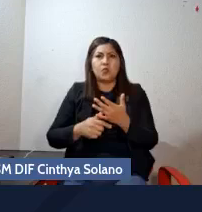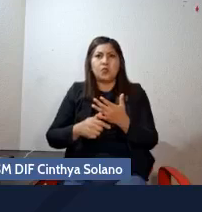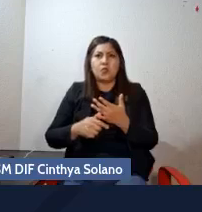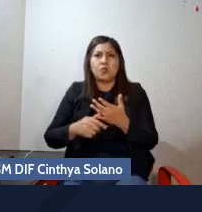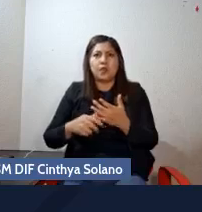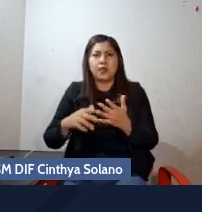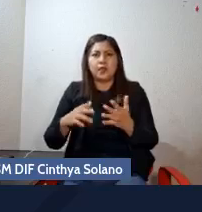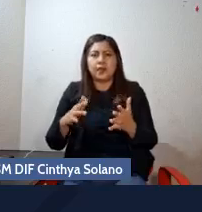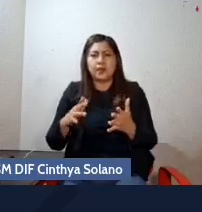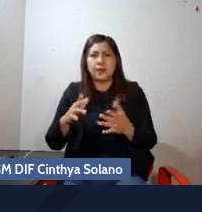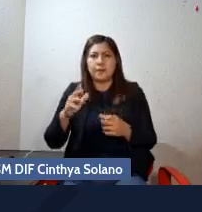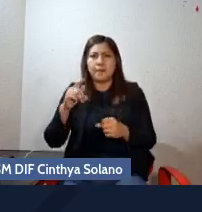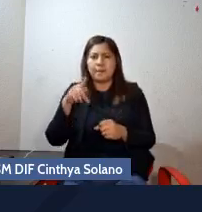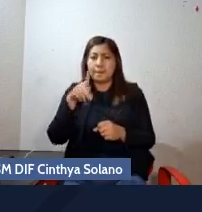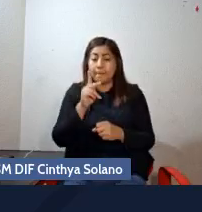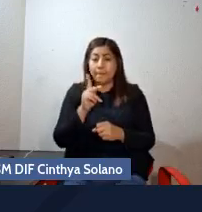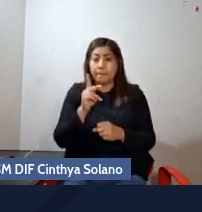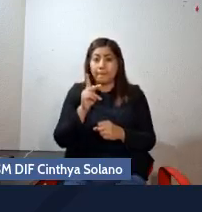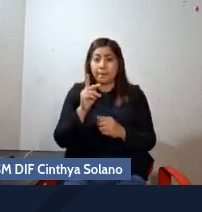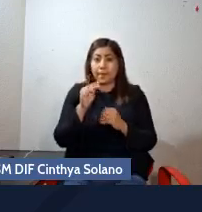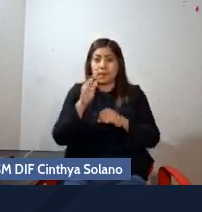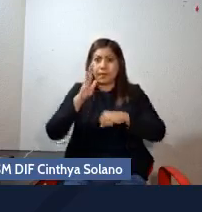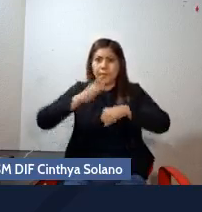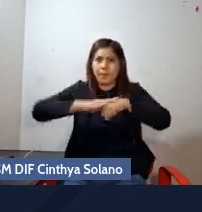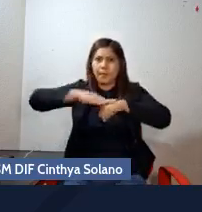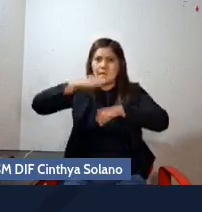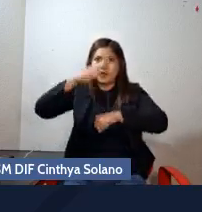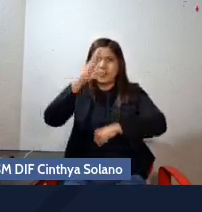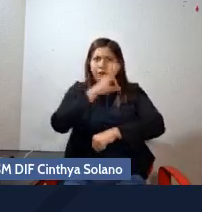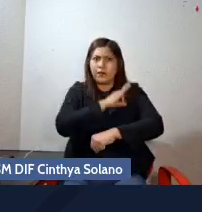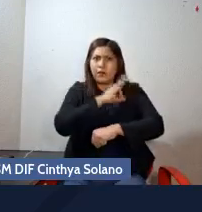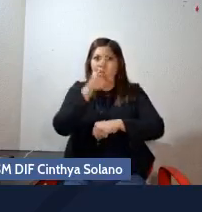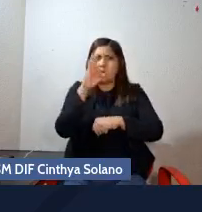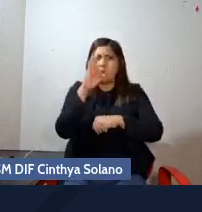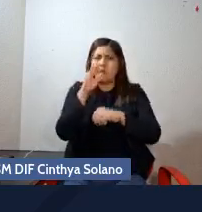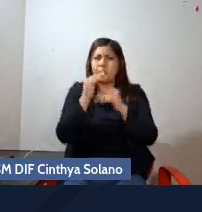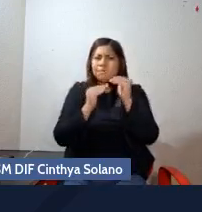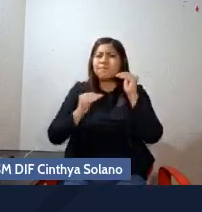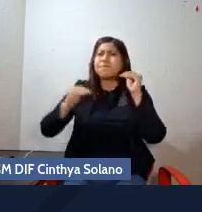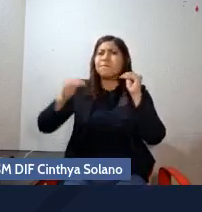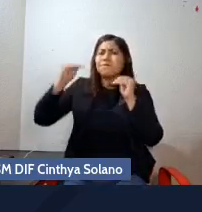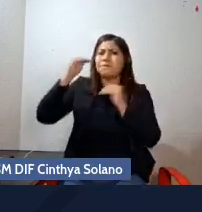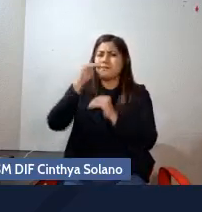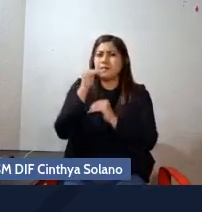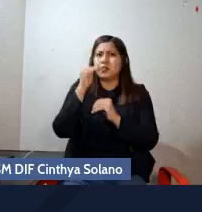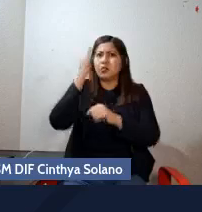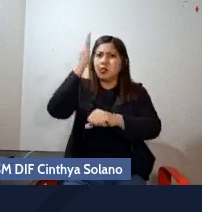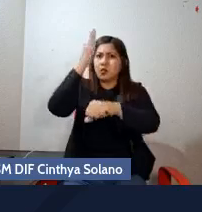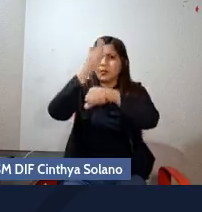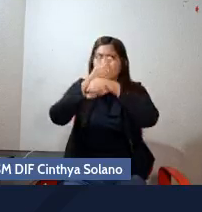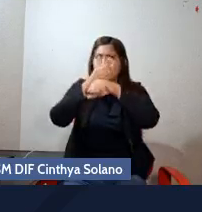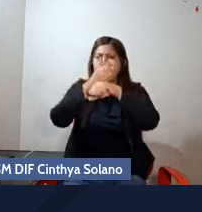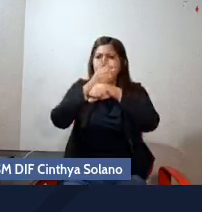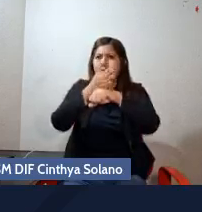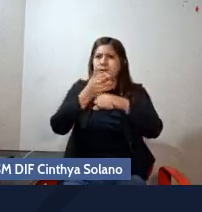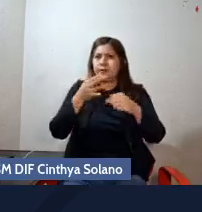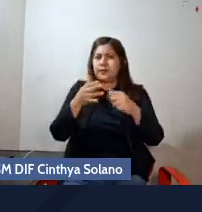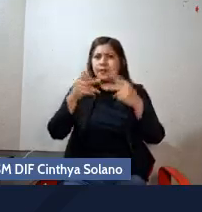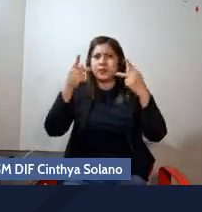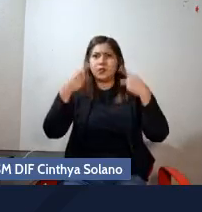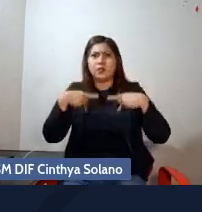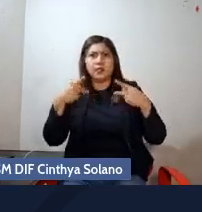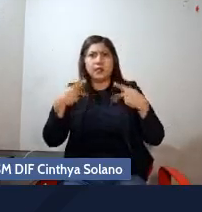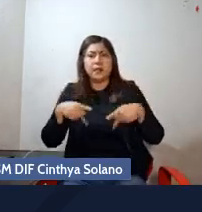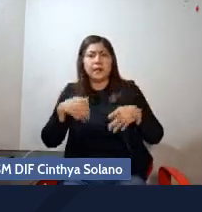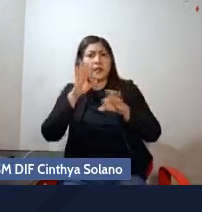la sanción puede ser todavía más fuerte. Ejemplo claro, como les mencionaba, las personas servidoras públicas que llegásemos